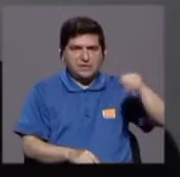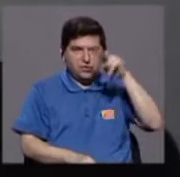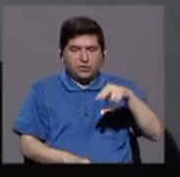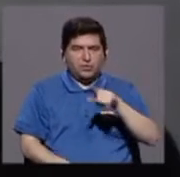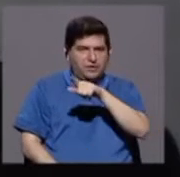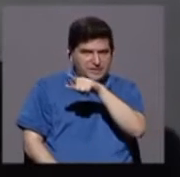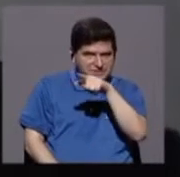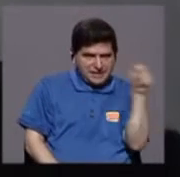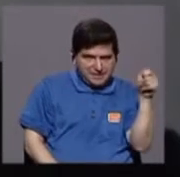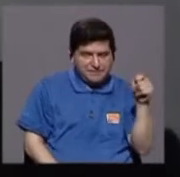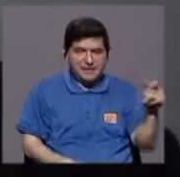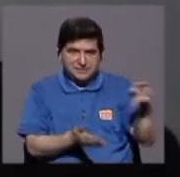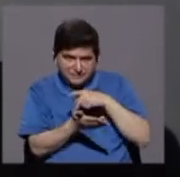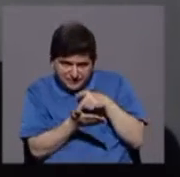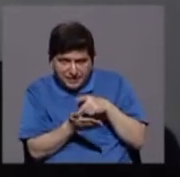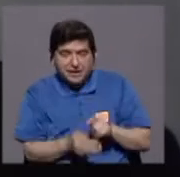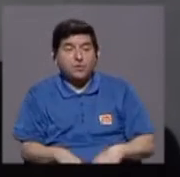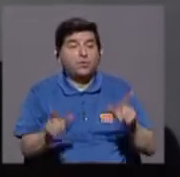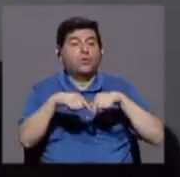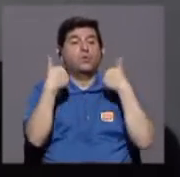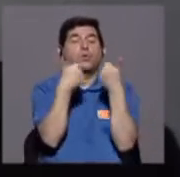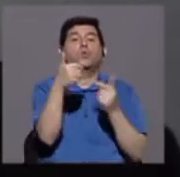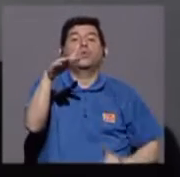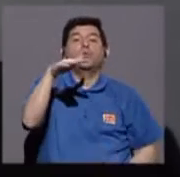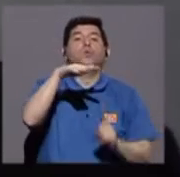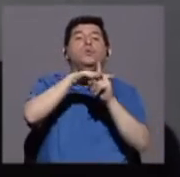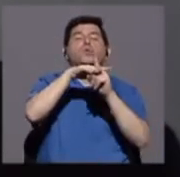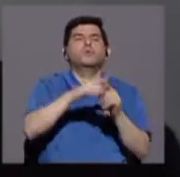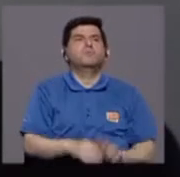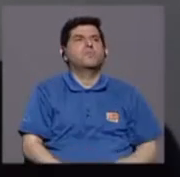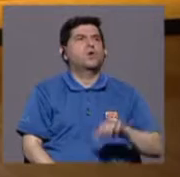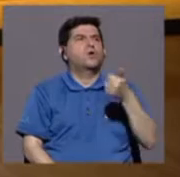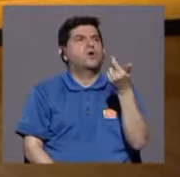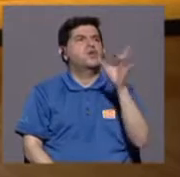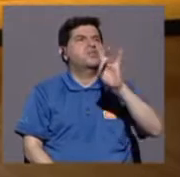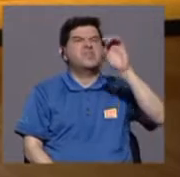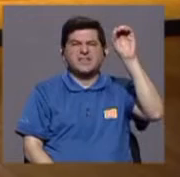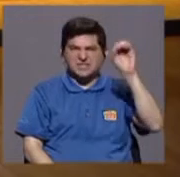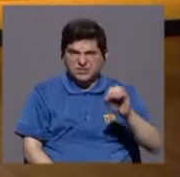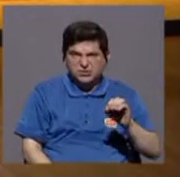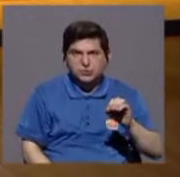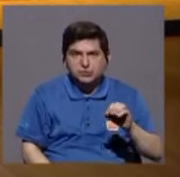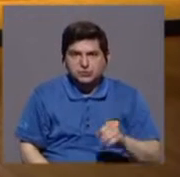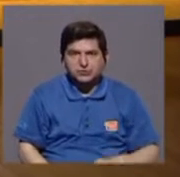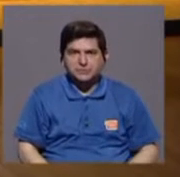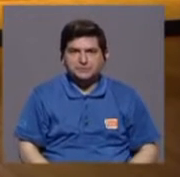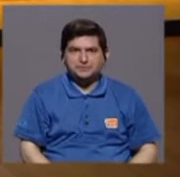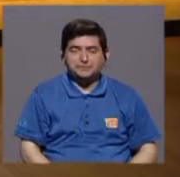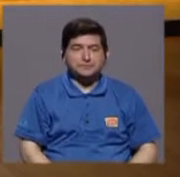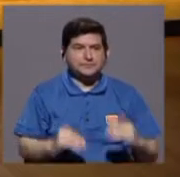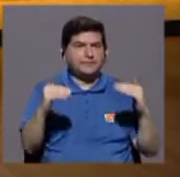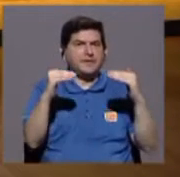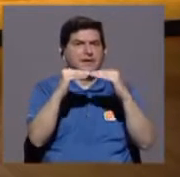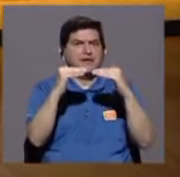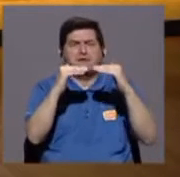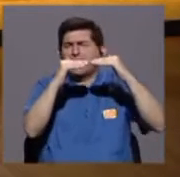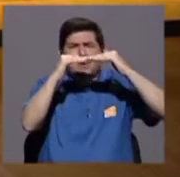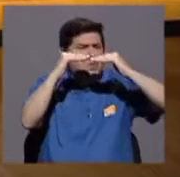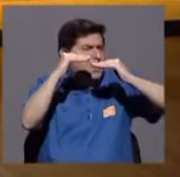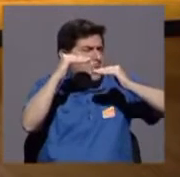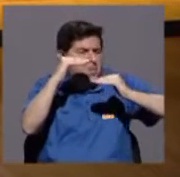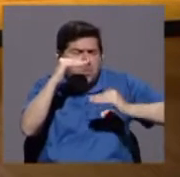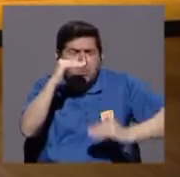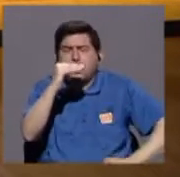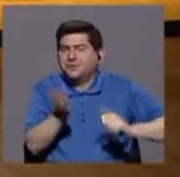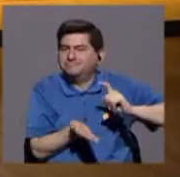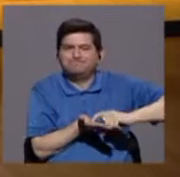encontramos que ahí aparece un grupo, como el 18%, en los niveles más bajos de